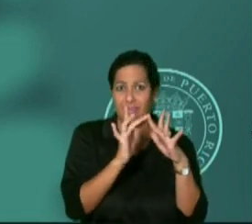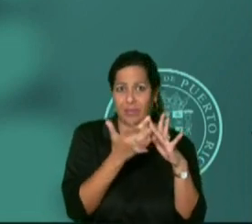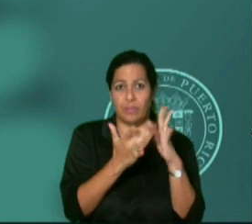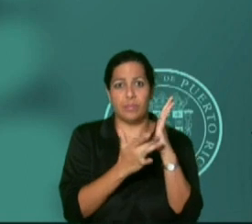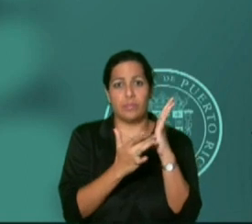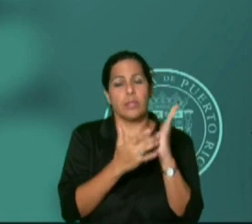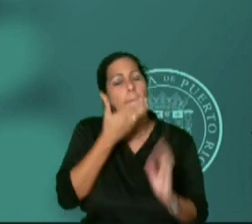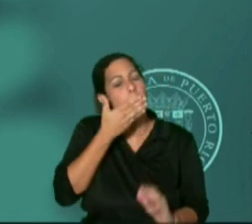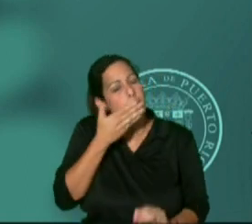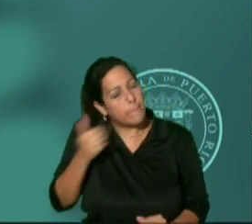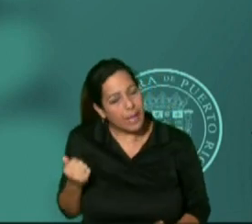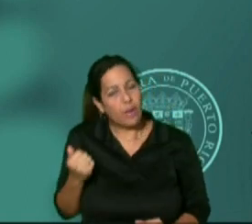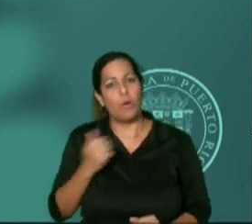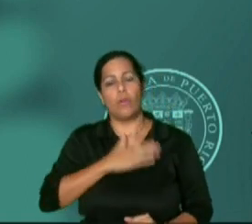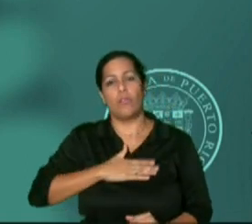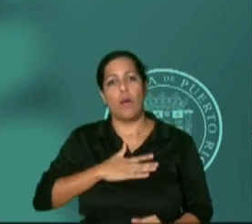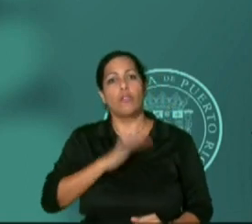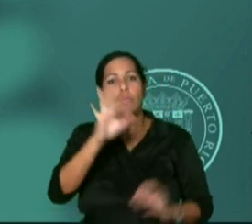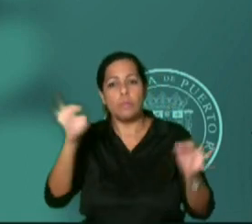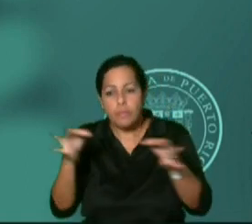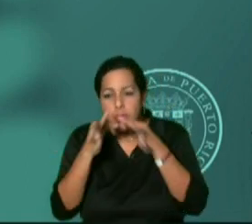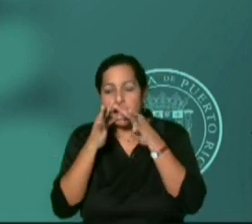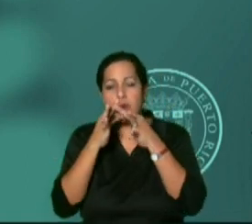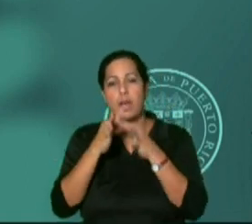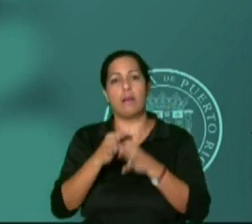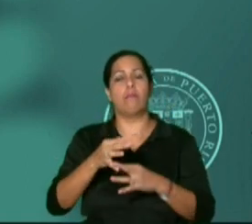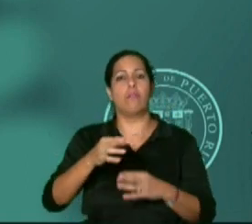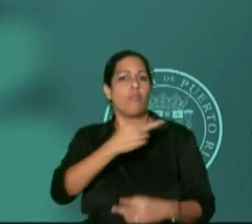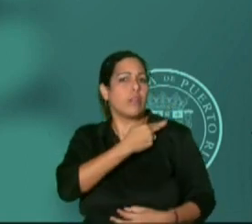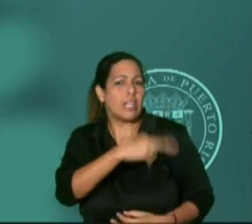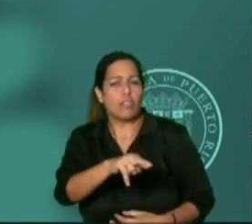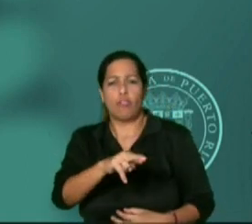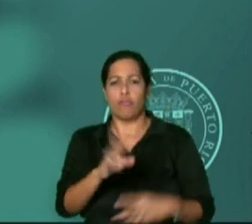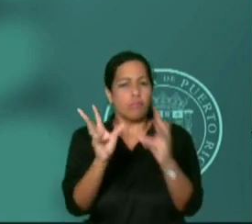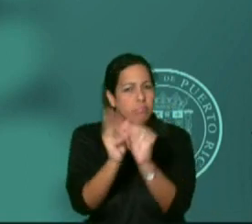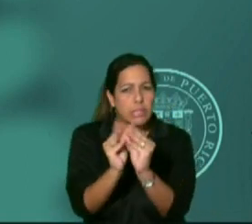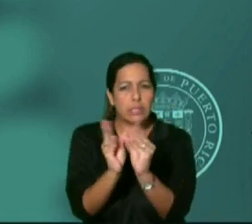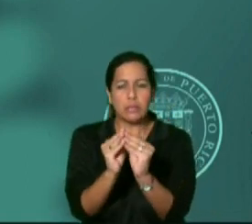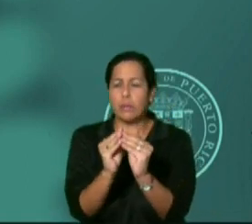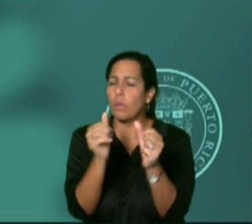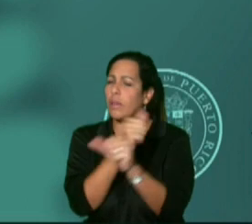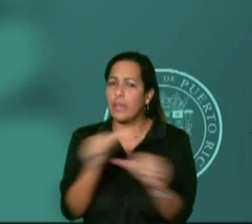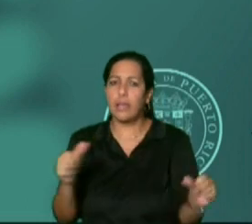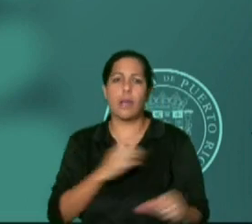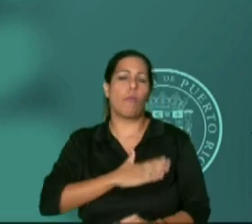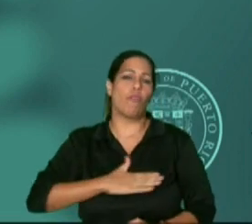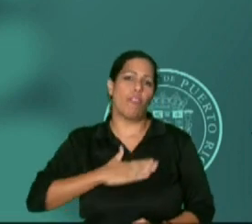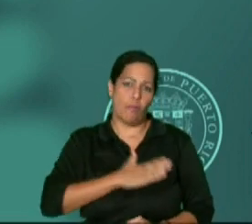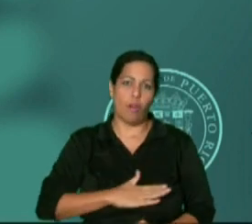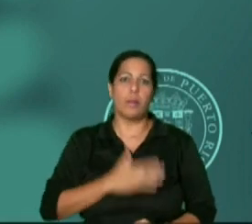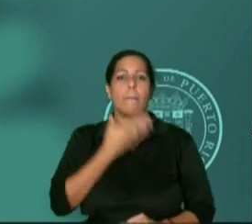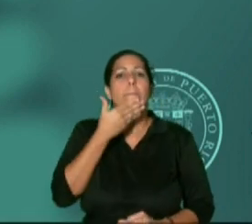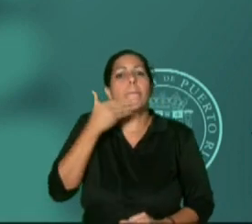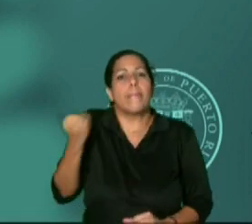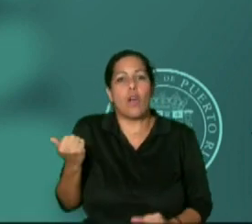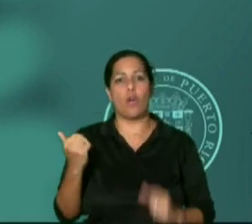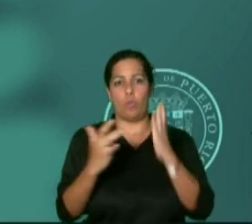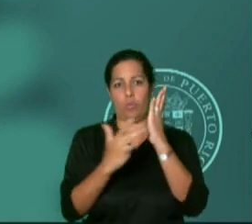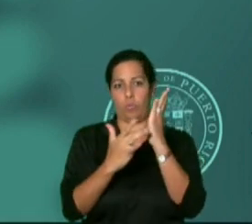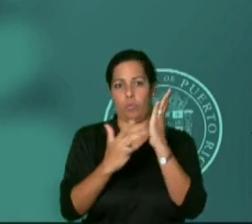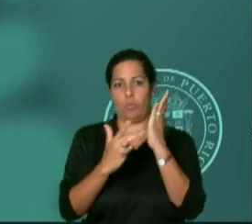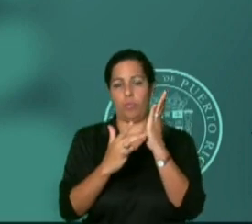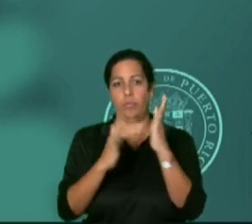digitales realice sus servicios de misas, cultos o reuniones principales utilizando dichos